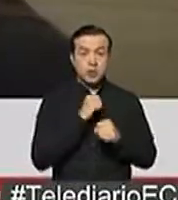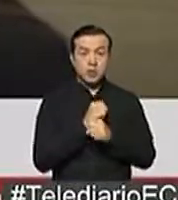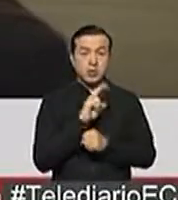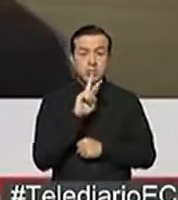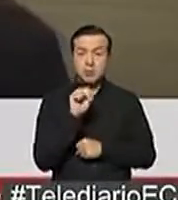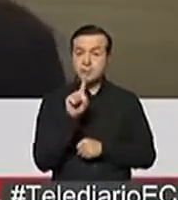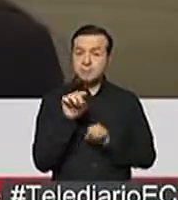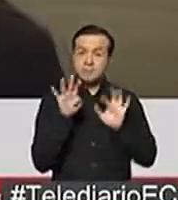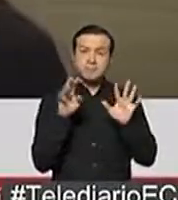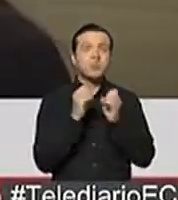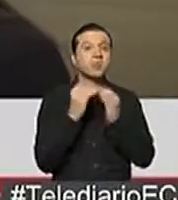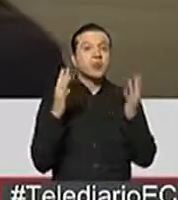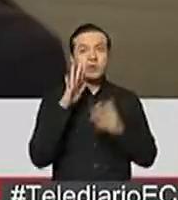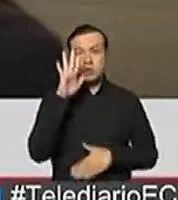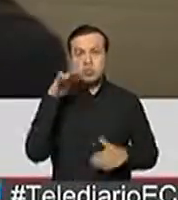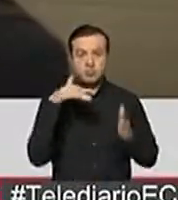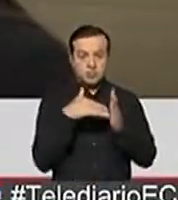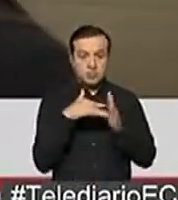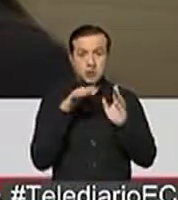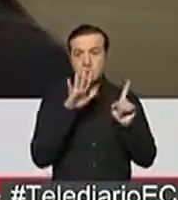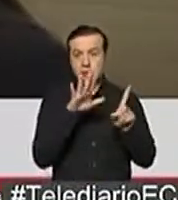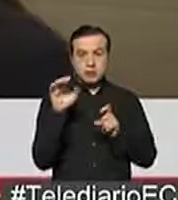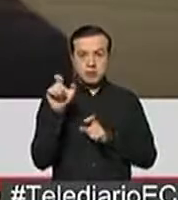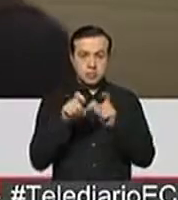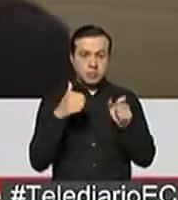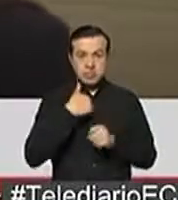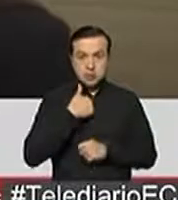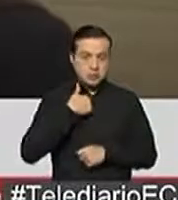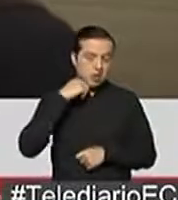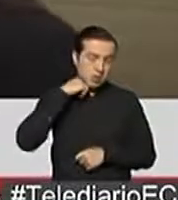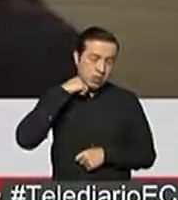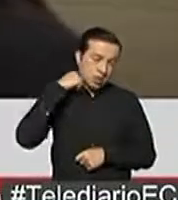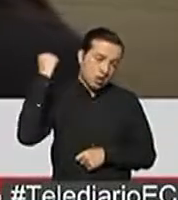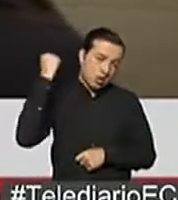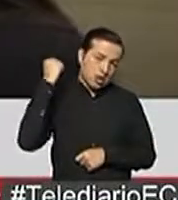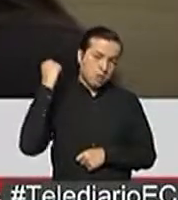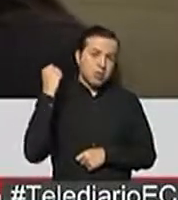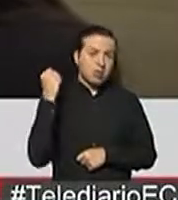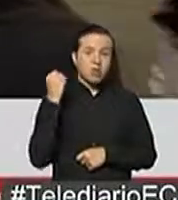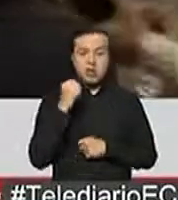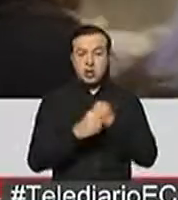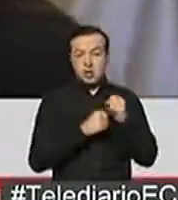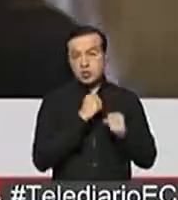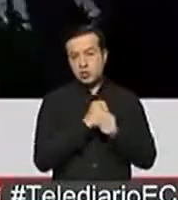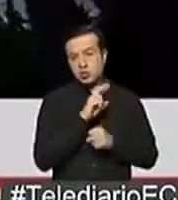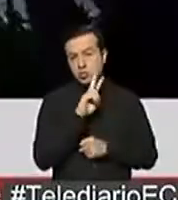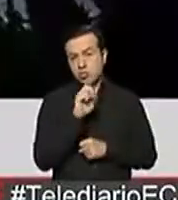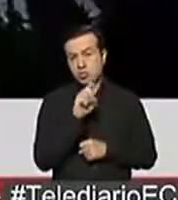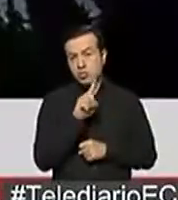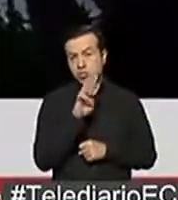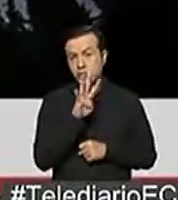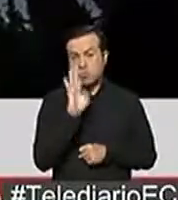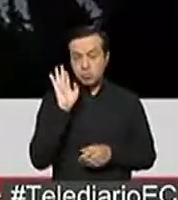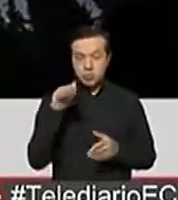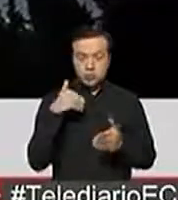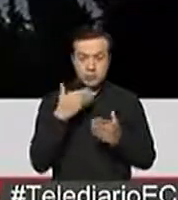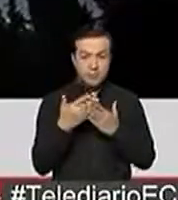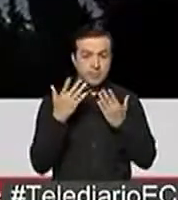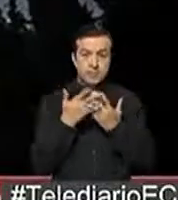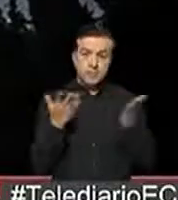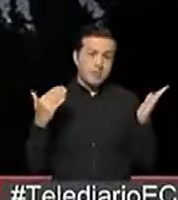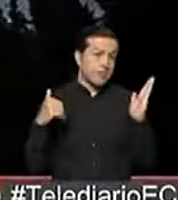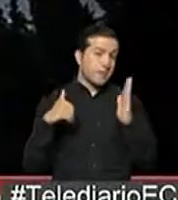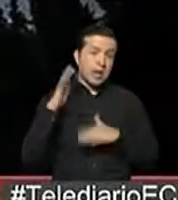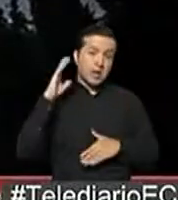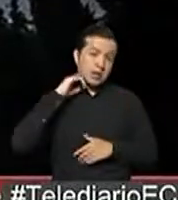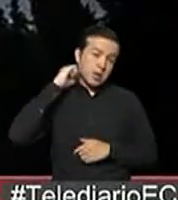llevamos más de 5.600 personas que se quitaron la vida en una estadística más o menos desde el 2014. La tasa más alta de suicidios